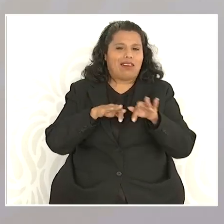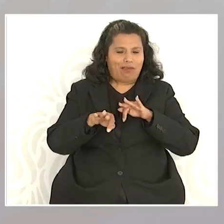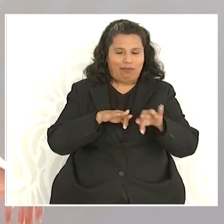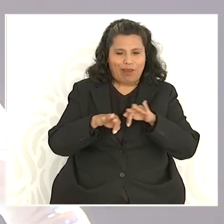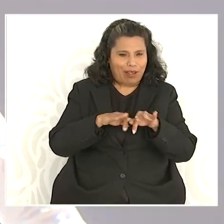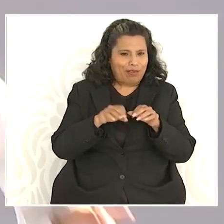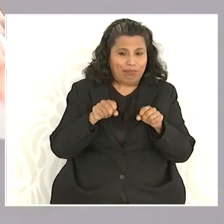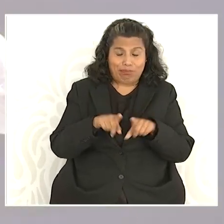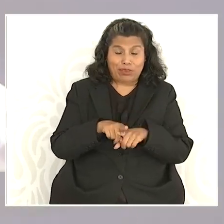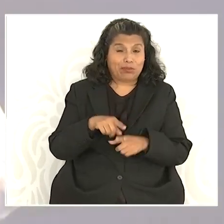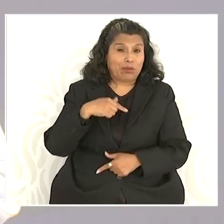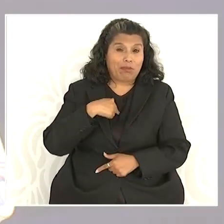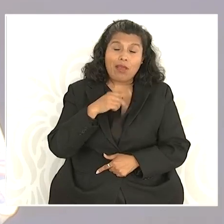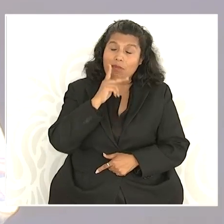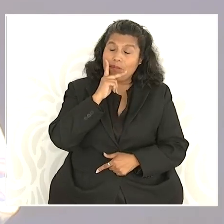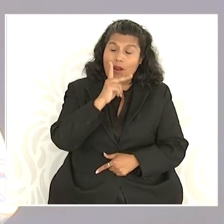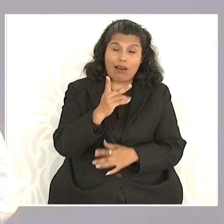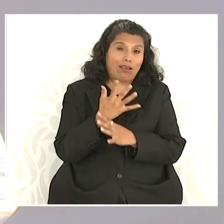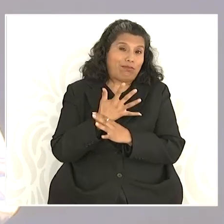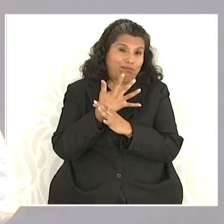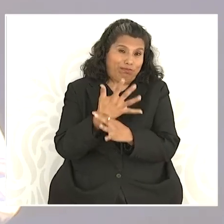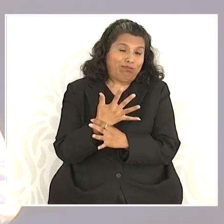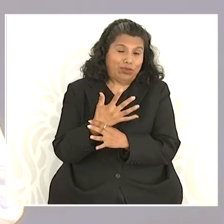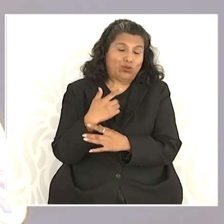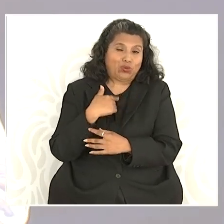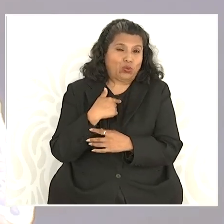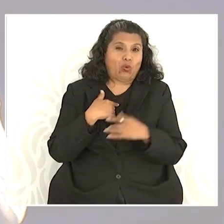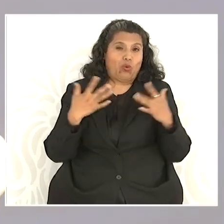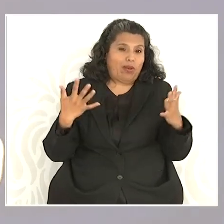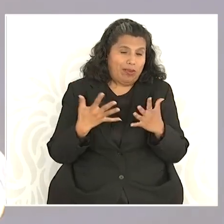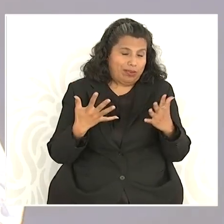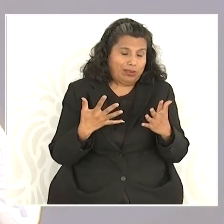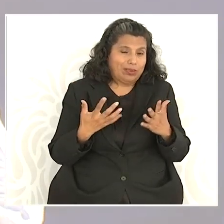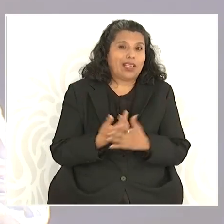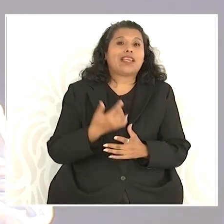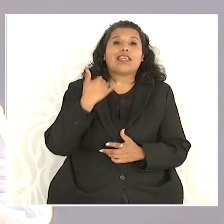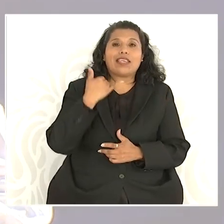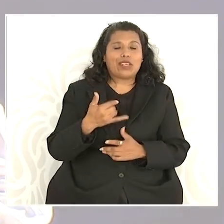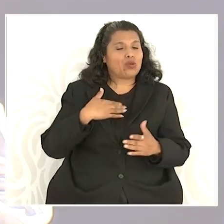que prometimos durante todo el proceso electoral y lo que